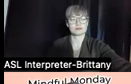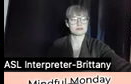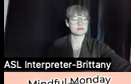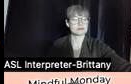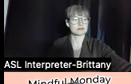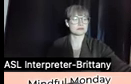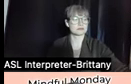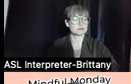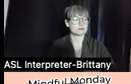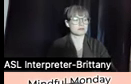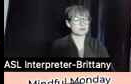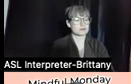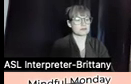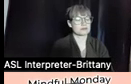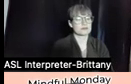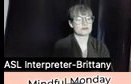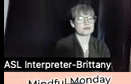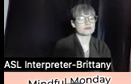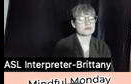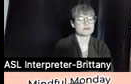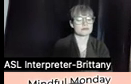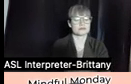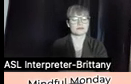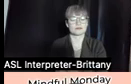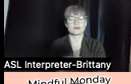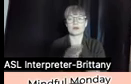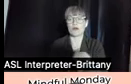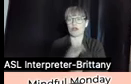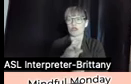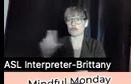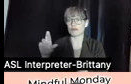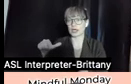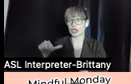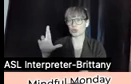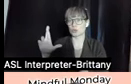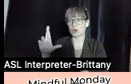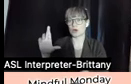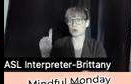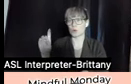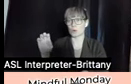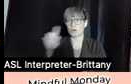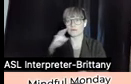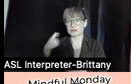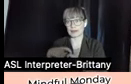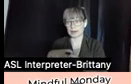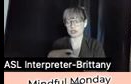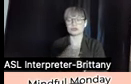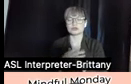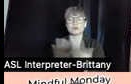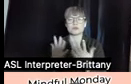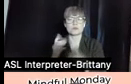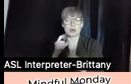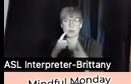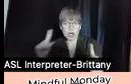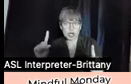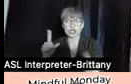Okay, and then on the right we have our QR. Y a mano derecha el código QR para español. Por favor, ¿qué funcionó?